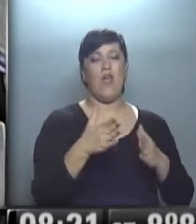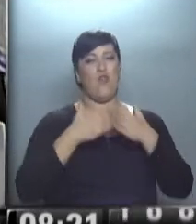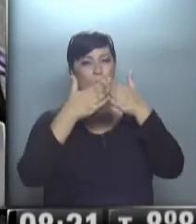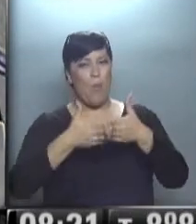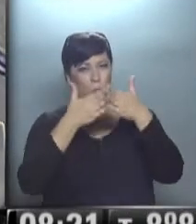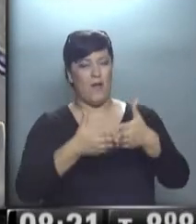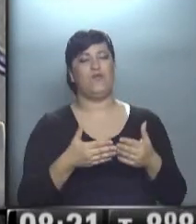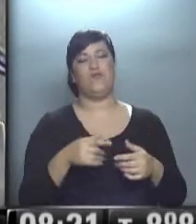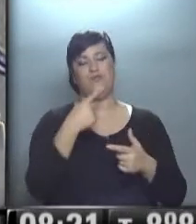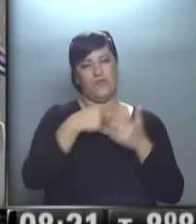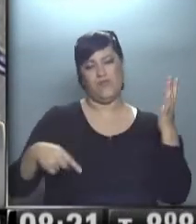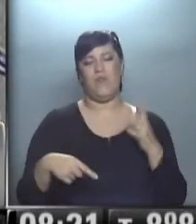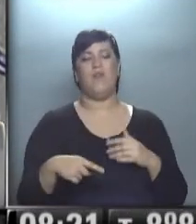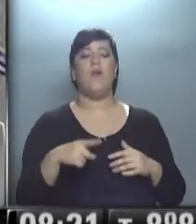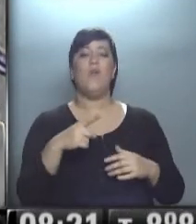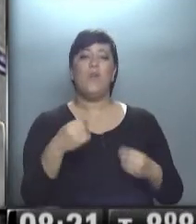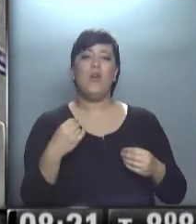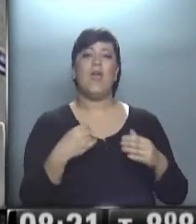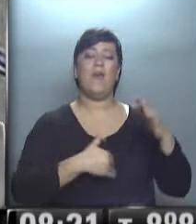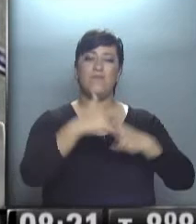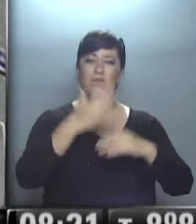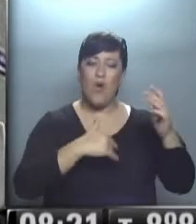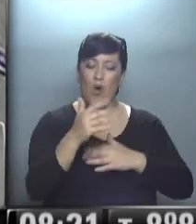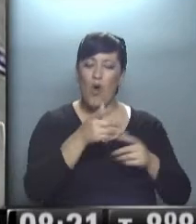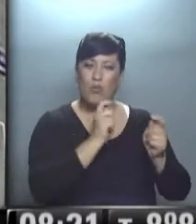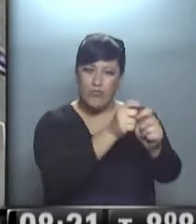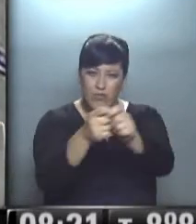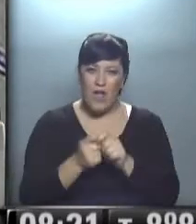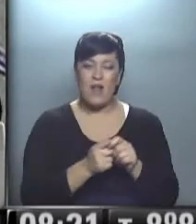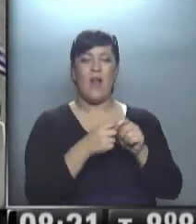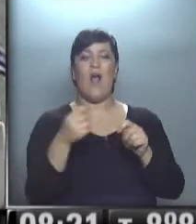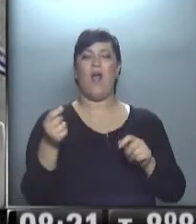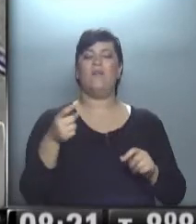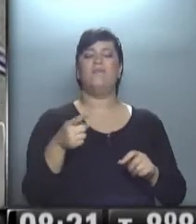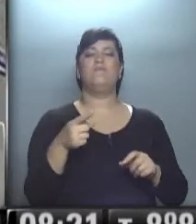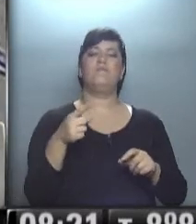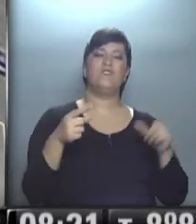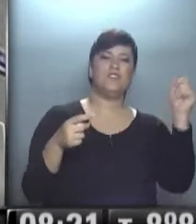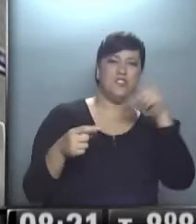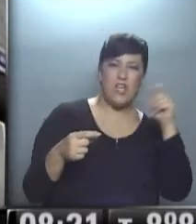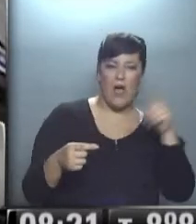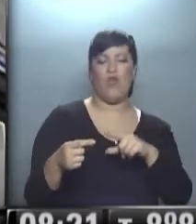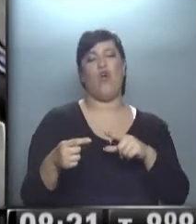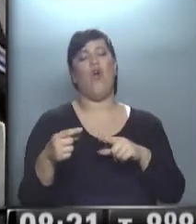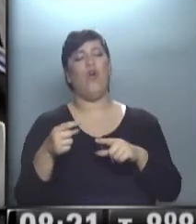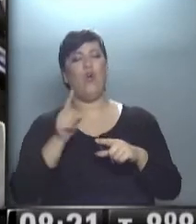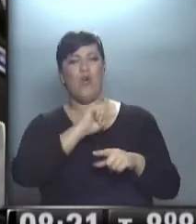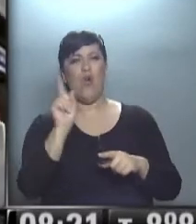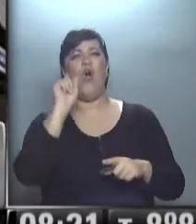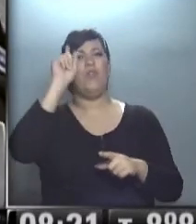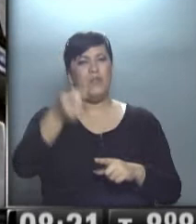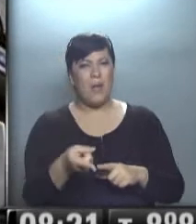la obra no solamente implica avía terai chaco barranqueras chaco sino también avia terai